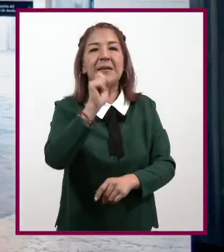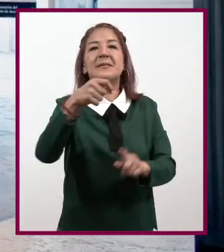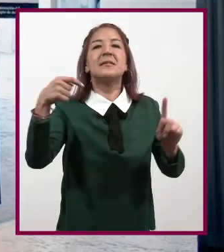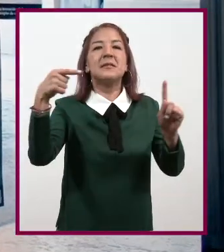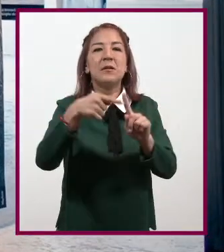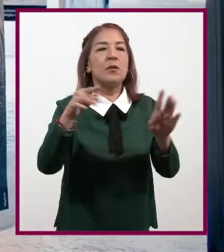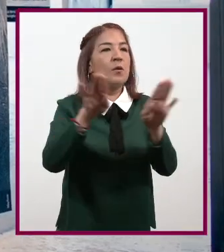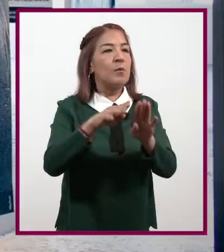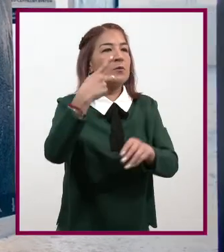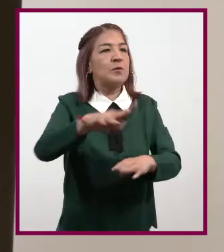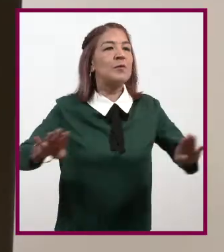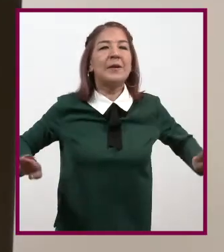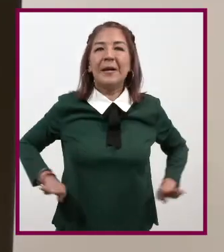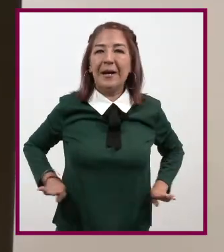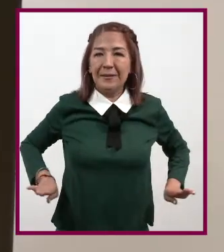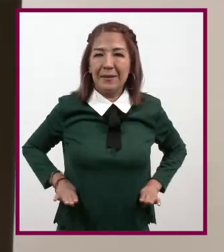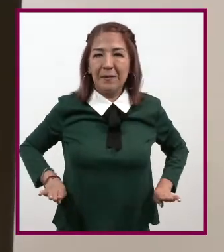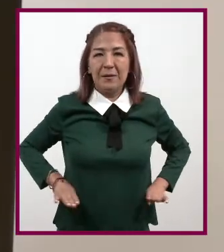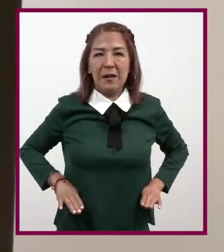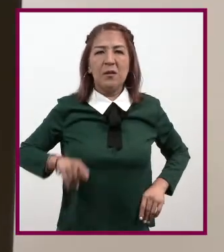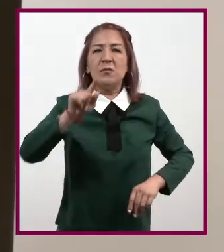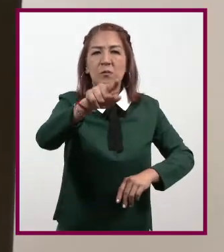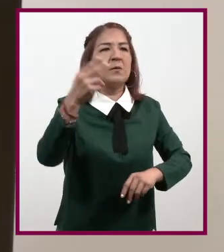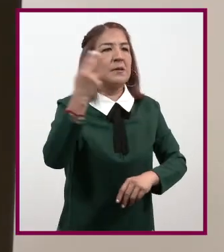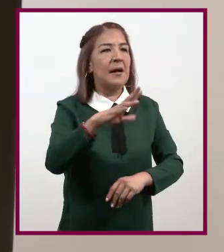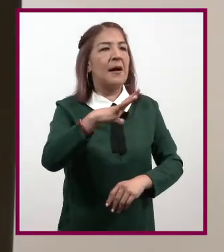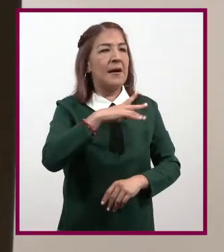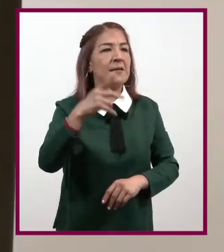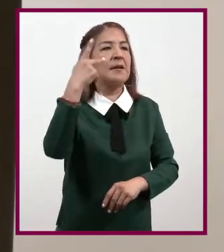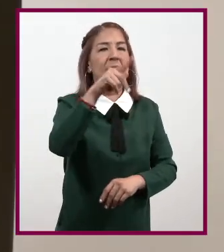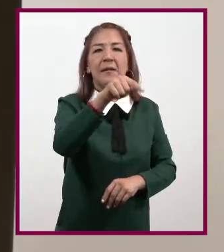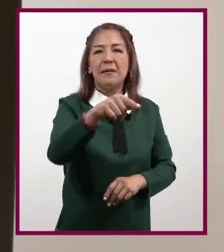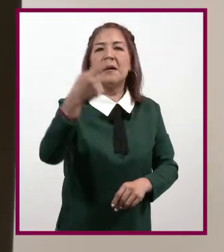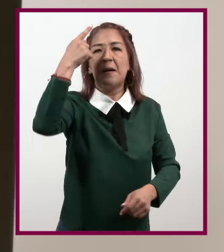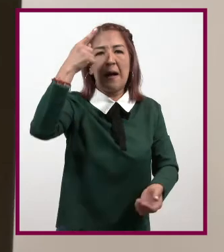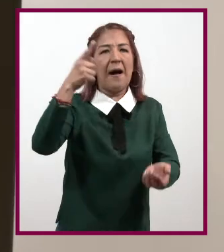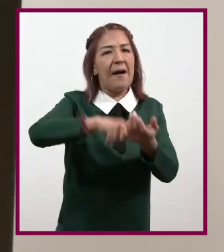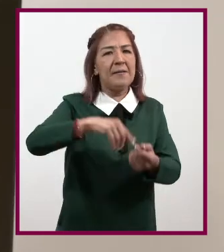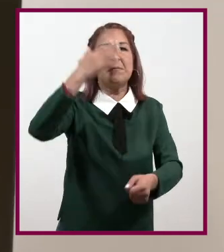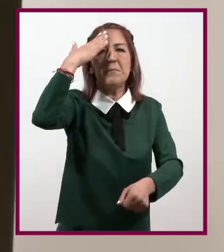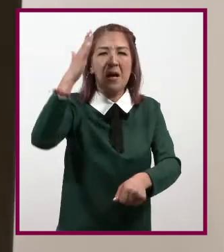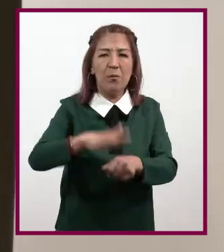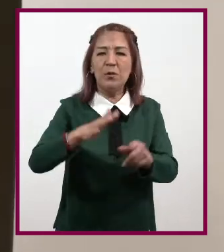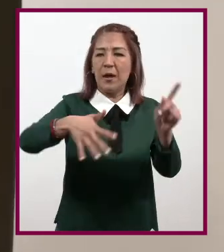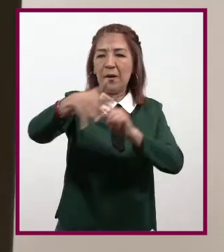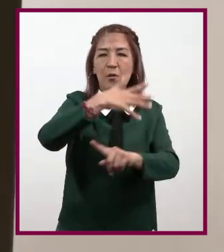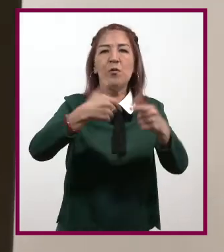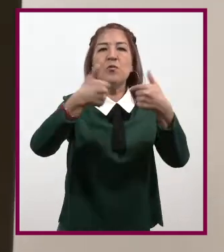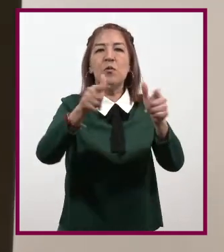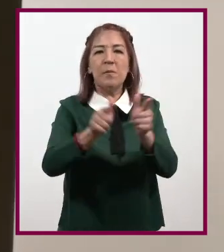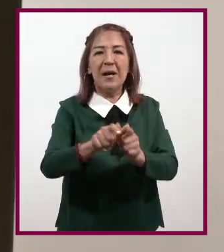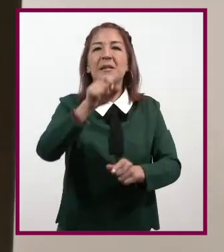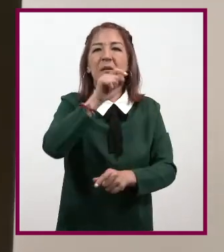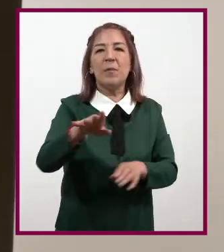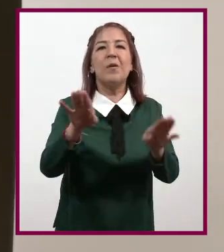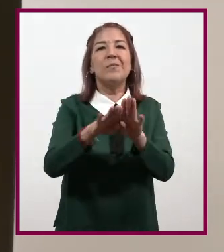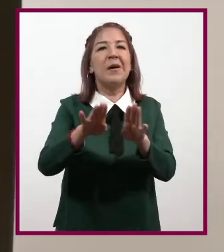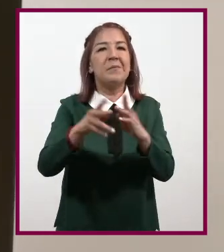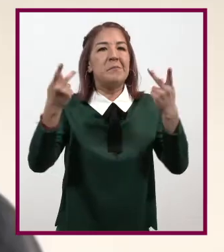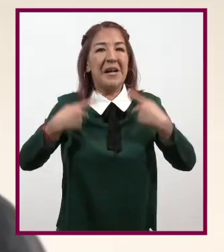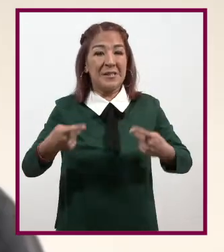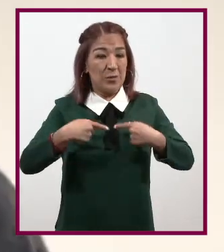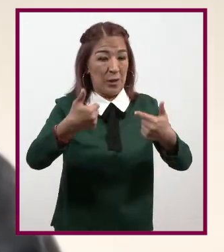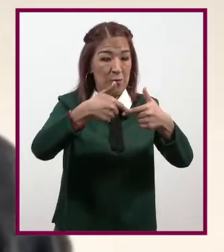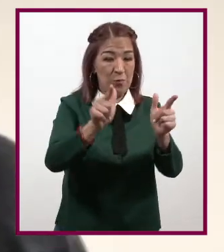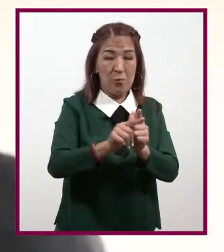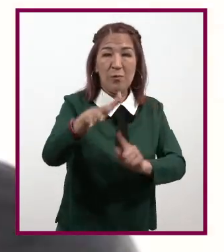establecer categorías. ¿Consideras que al igual que existe una memoria colectiva, también puede existir un tipo de amnesia colectiva?